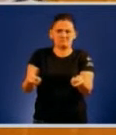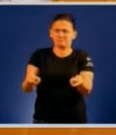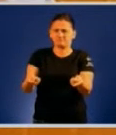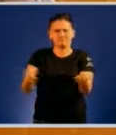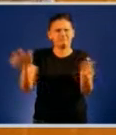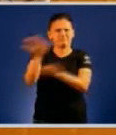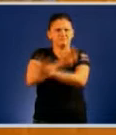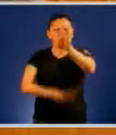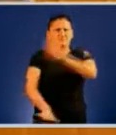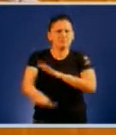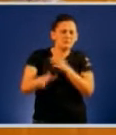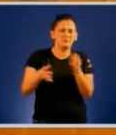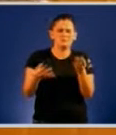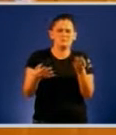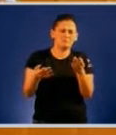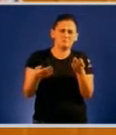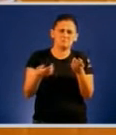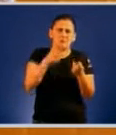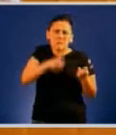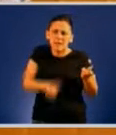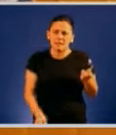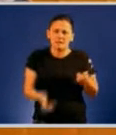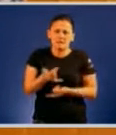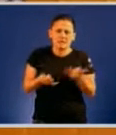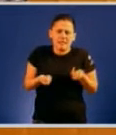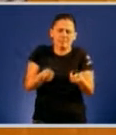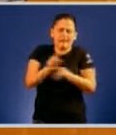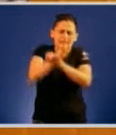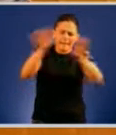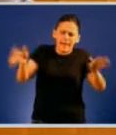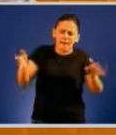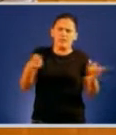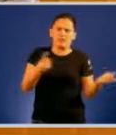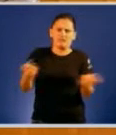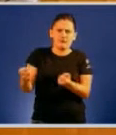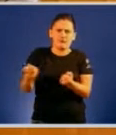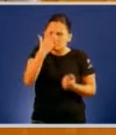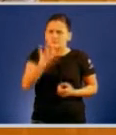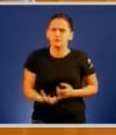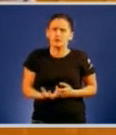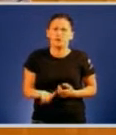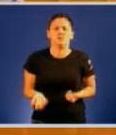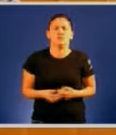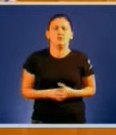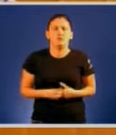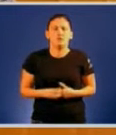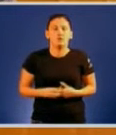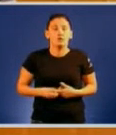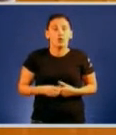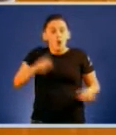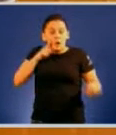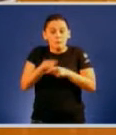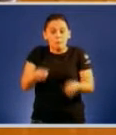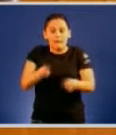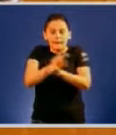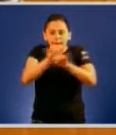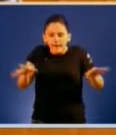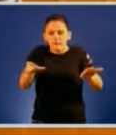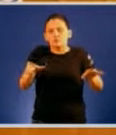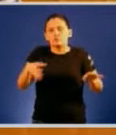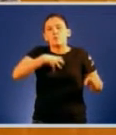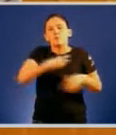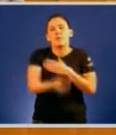zonas de amortecemento, zonas de protección, definanse, e sexan claros, contundentes. E por iso, para esa contundencia, o que non pode